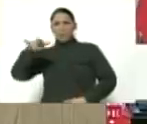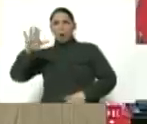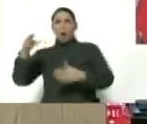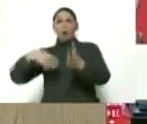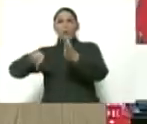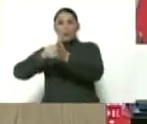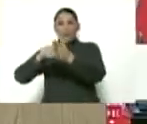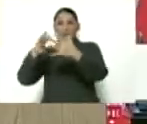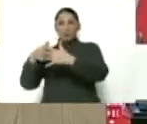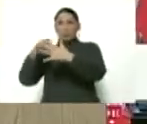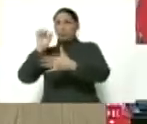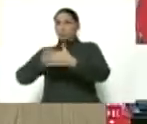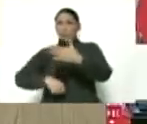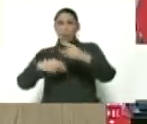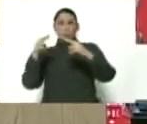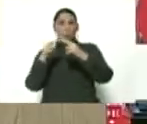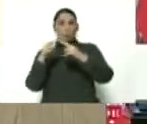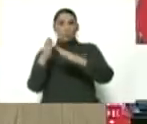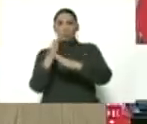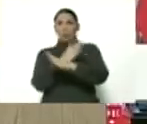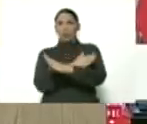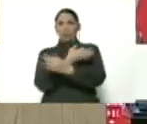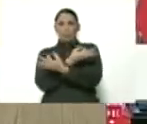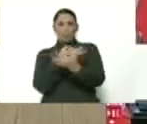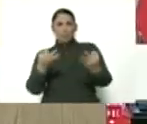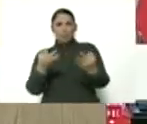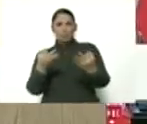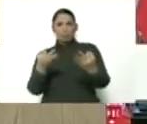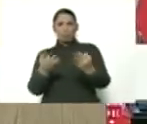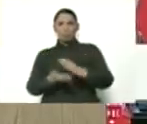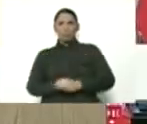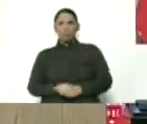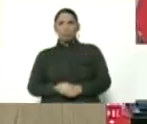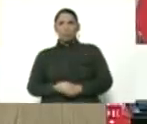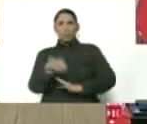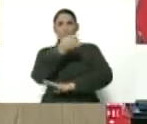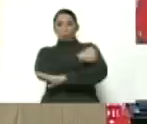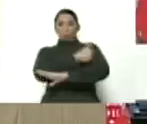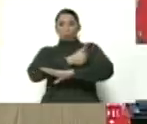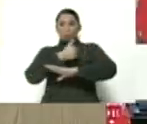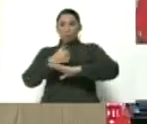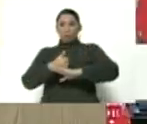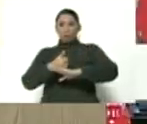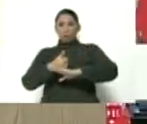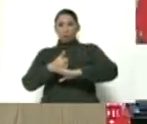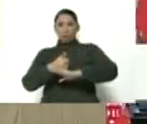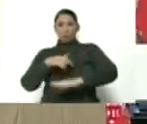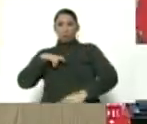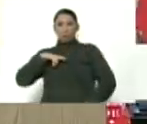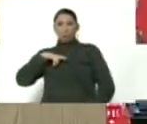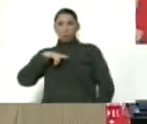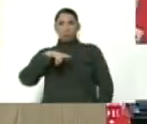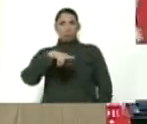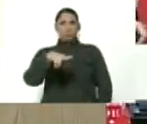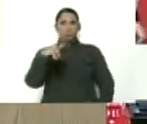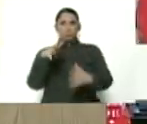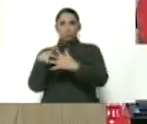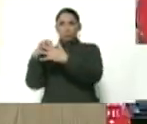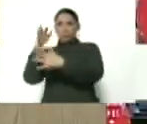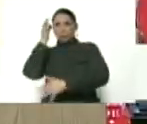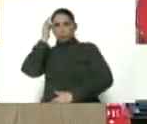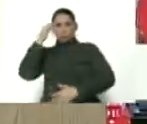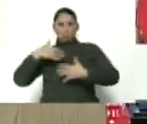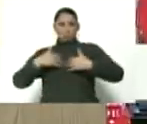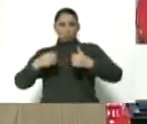Unidos sin un conocimiento perfecto por parte de las autoridades aeronáuticas norteamericanas, del Consejo de